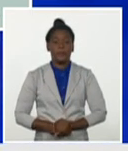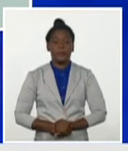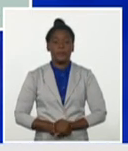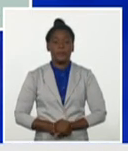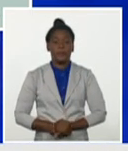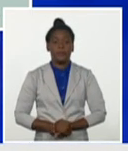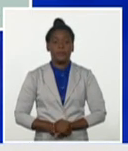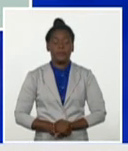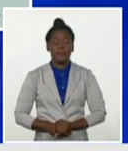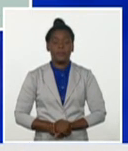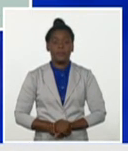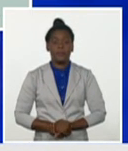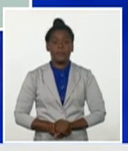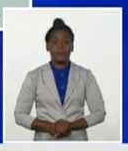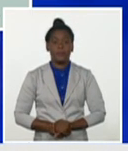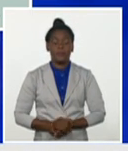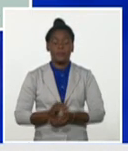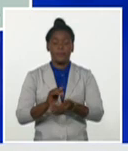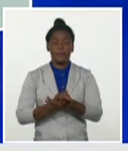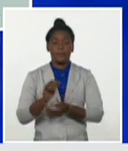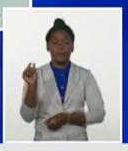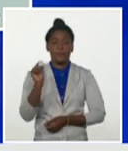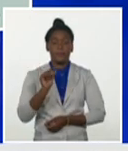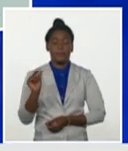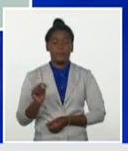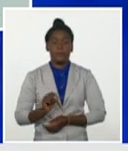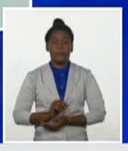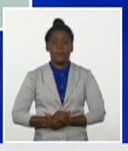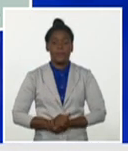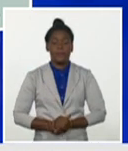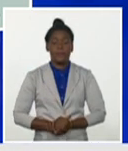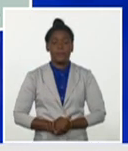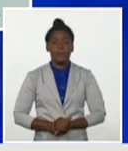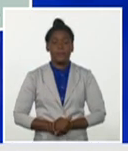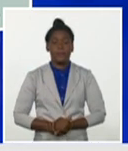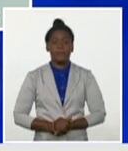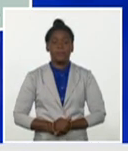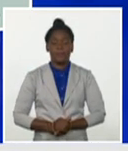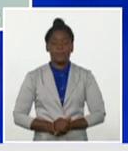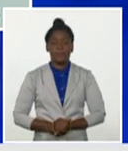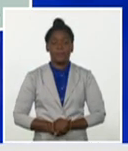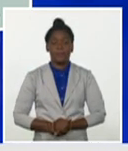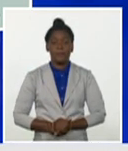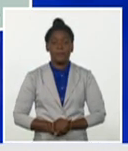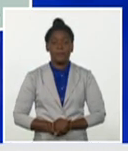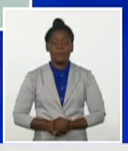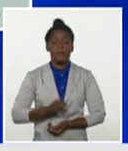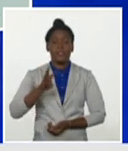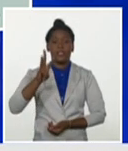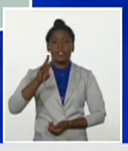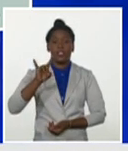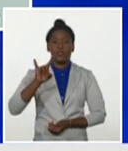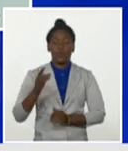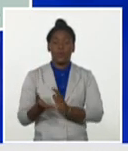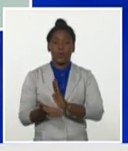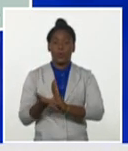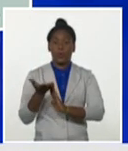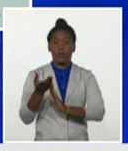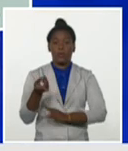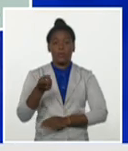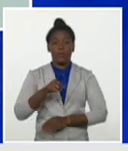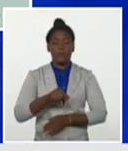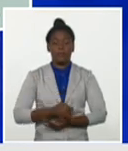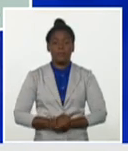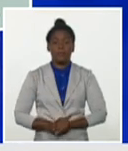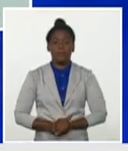municipios. Mayabeque nuevamente incrementa en 7 casos más, 39 en el día de ayer, además